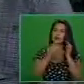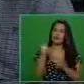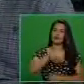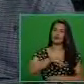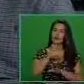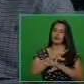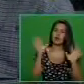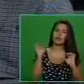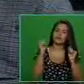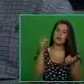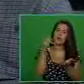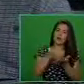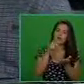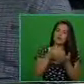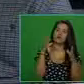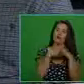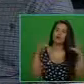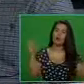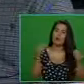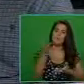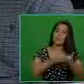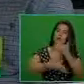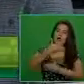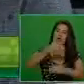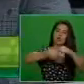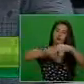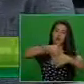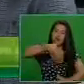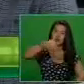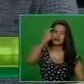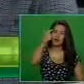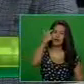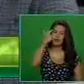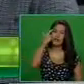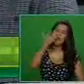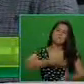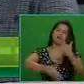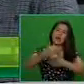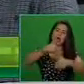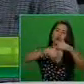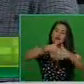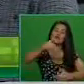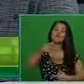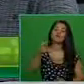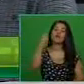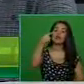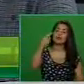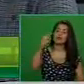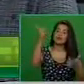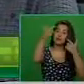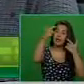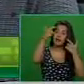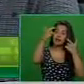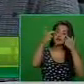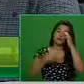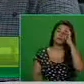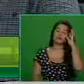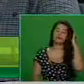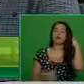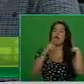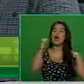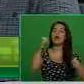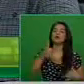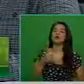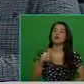incorporando como miembro pleno al Mercosur, Mercado Común del Sur, que fue, digamos, una de las grandes reivindicaciones que el comandante Chávez